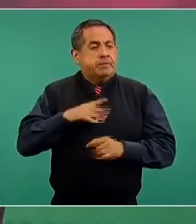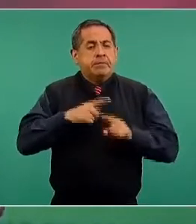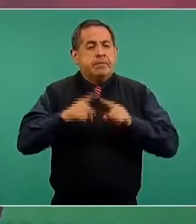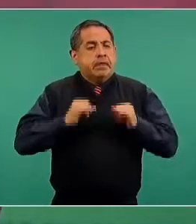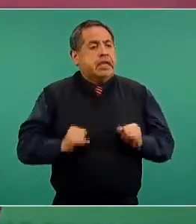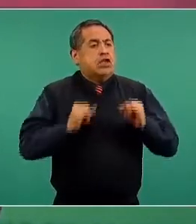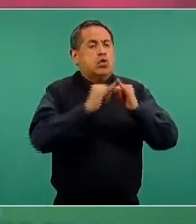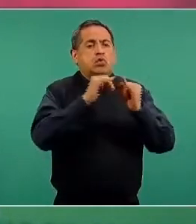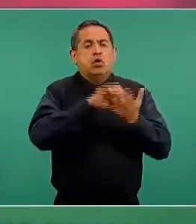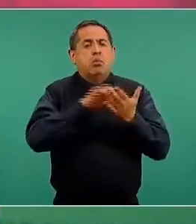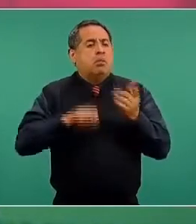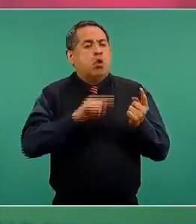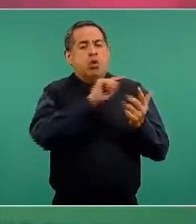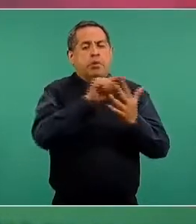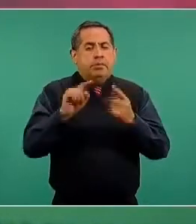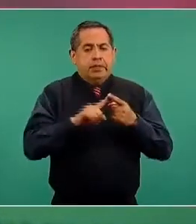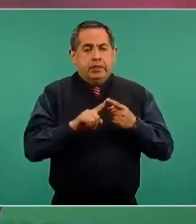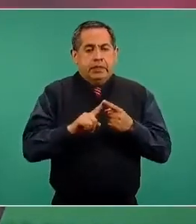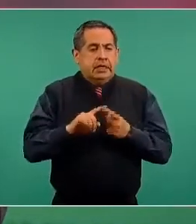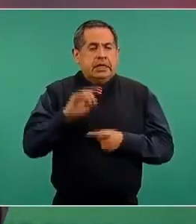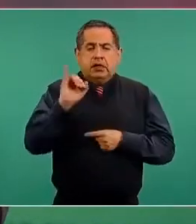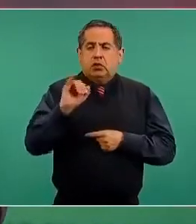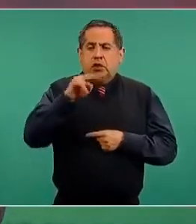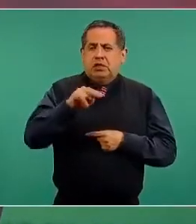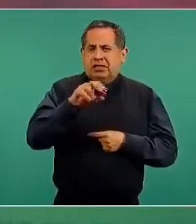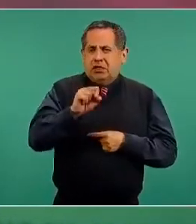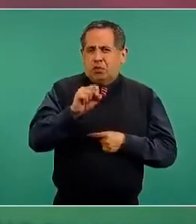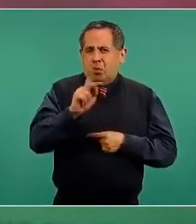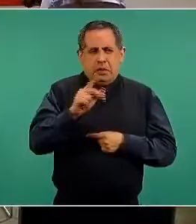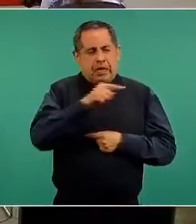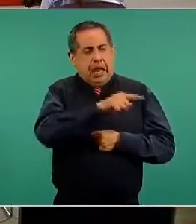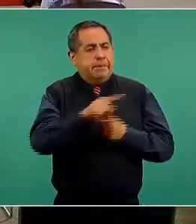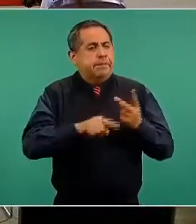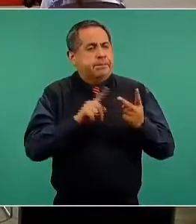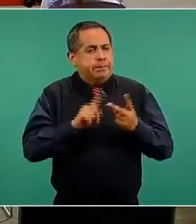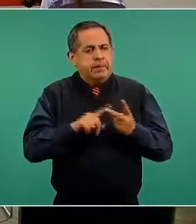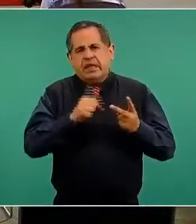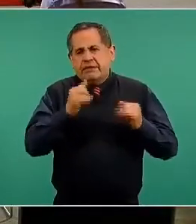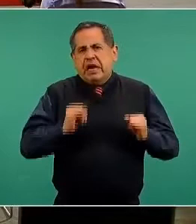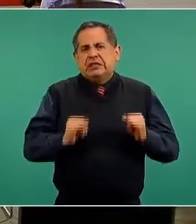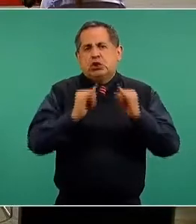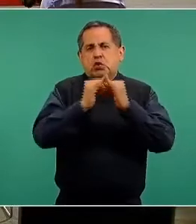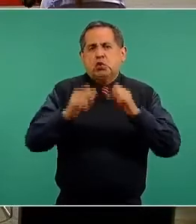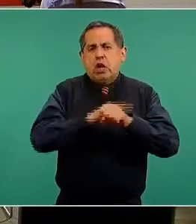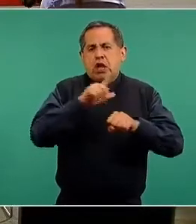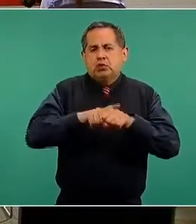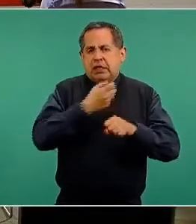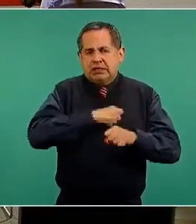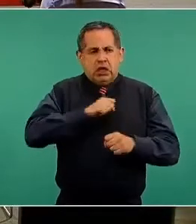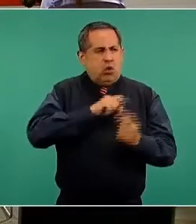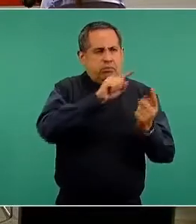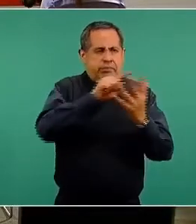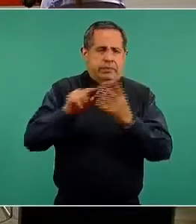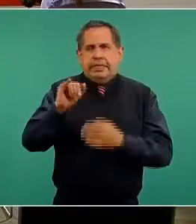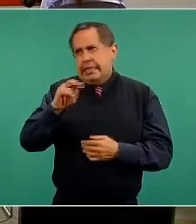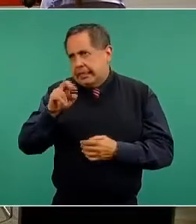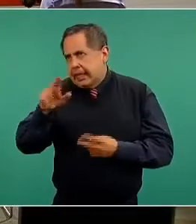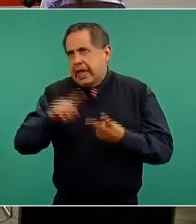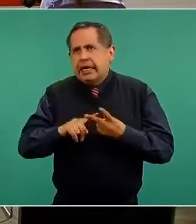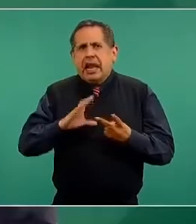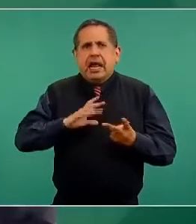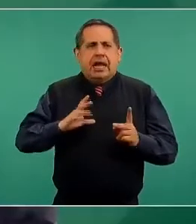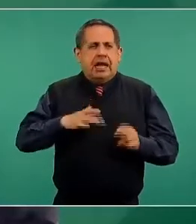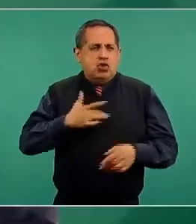instituciones tales como el propio Instituto Nacional de Salud Pública, varios otros institutos nacionales de salud, el INER,